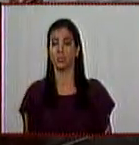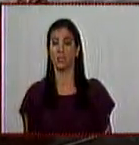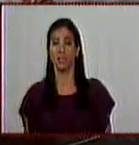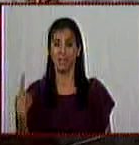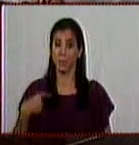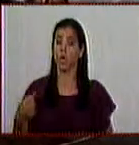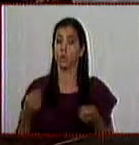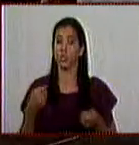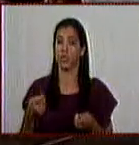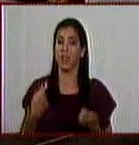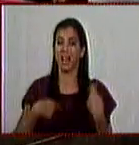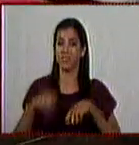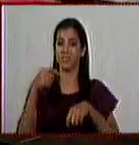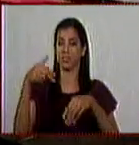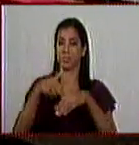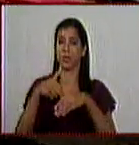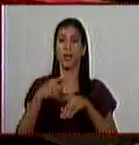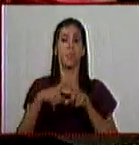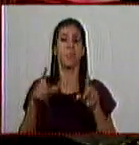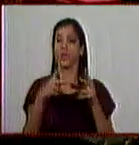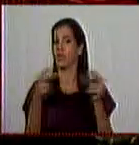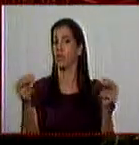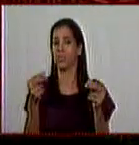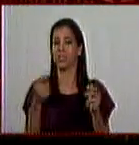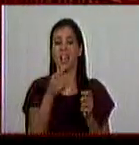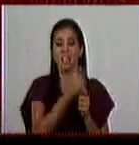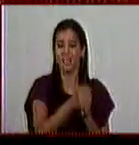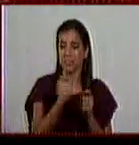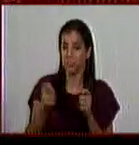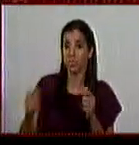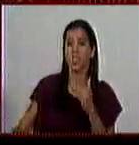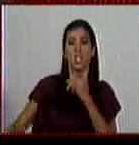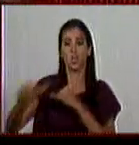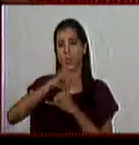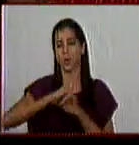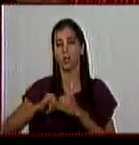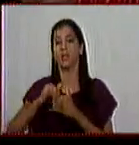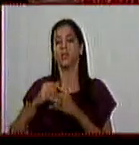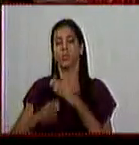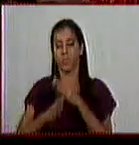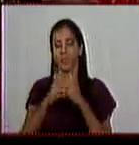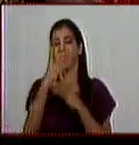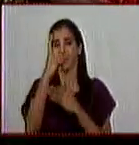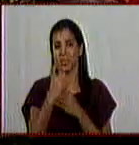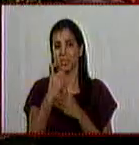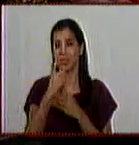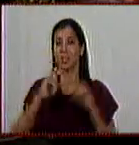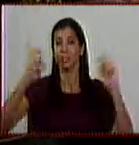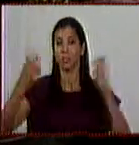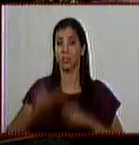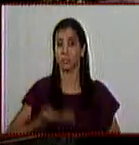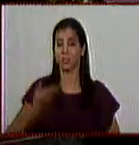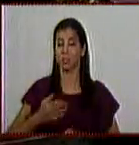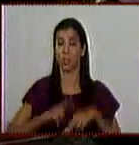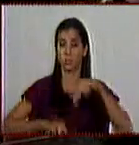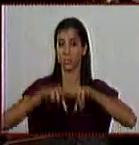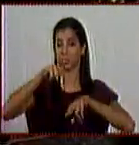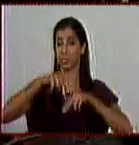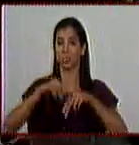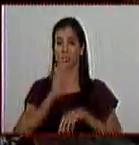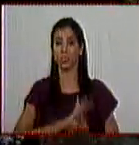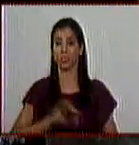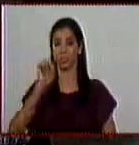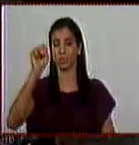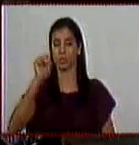renta pero todavía no de la distribución de la renta y eso es un tema fundamental para la construcción del